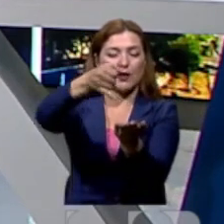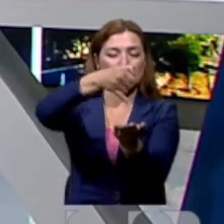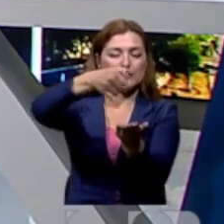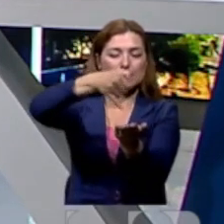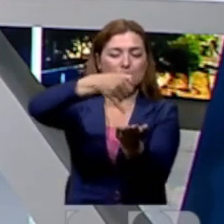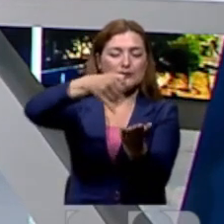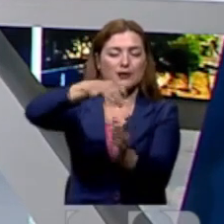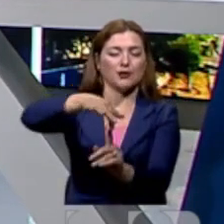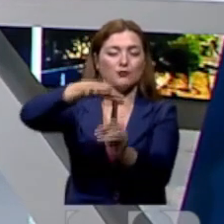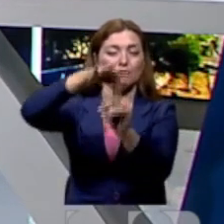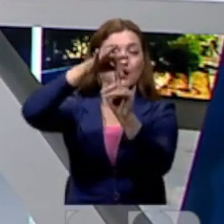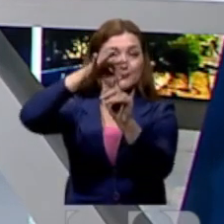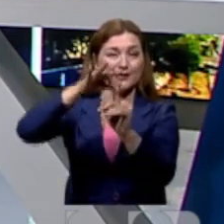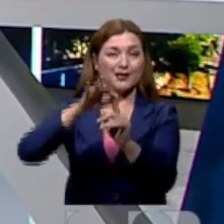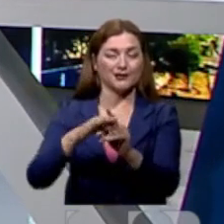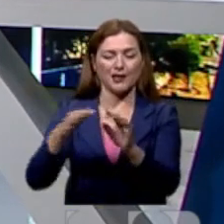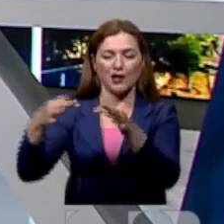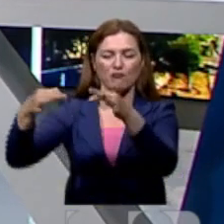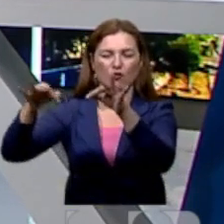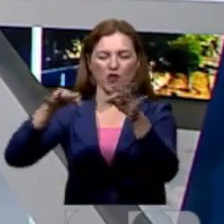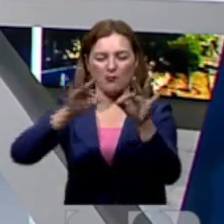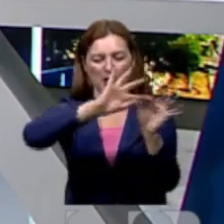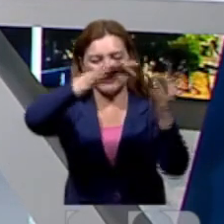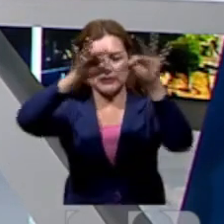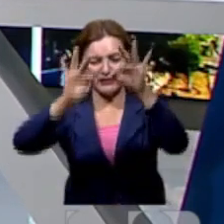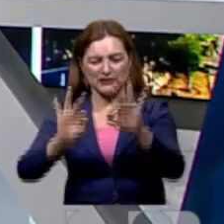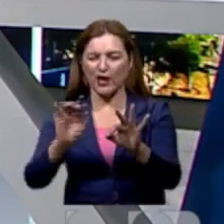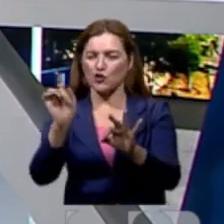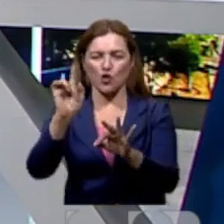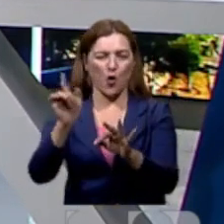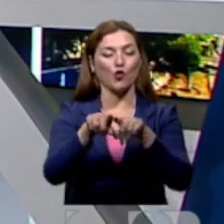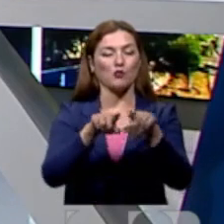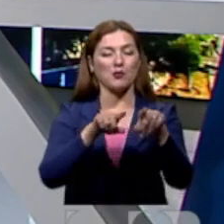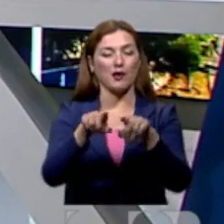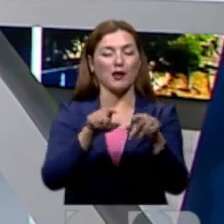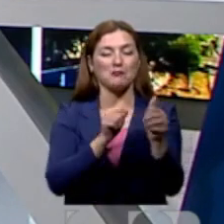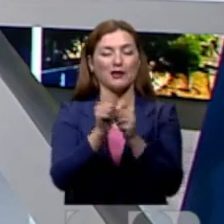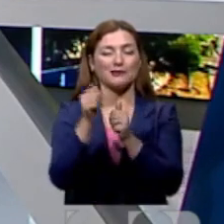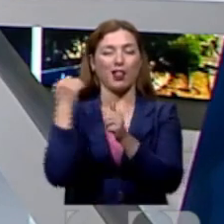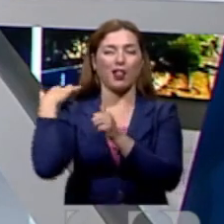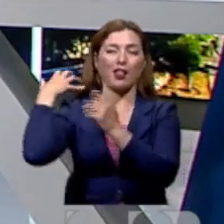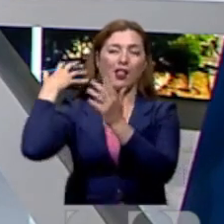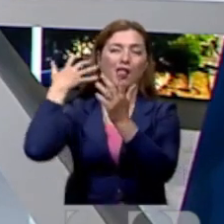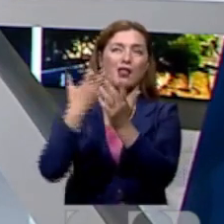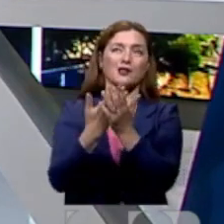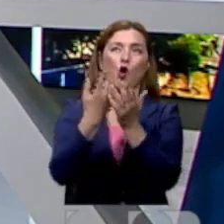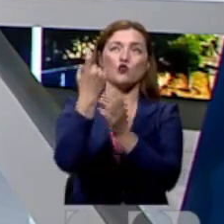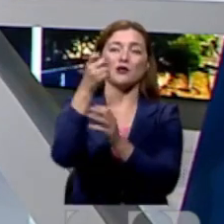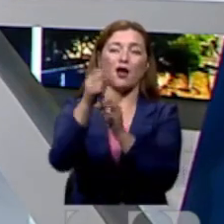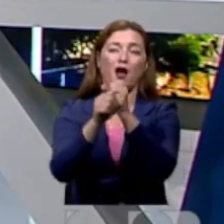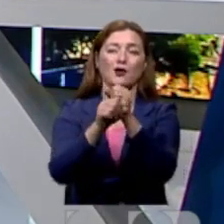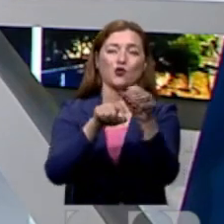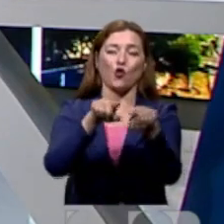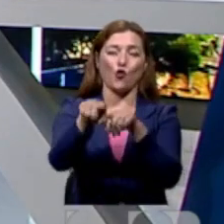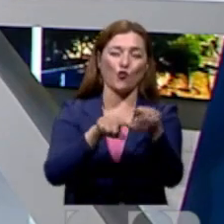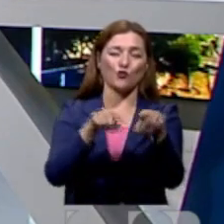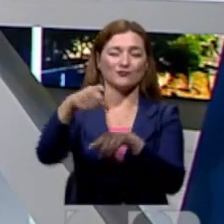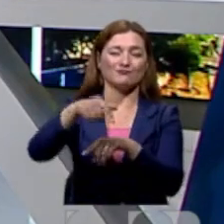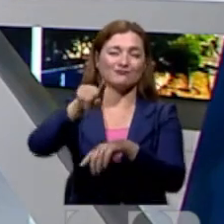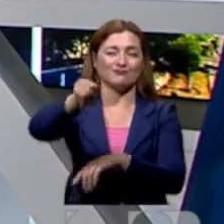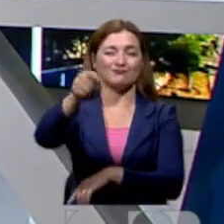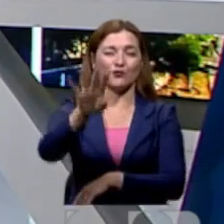trabajos necesarios para evitar que estas inundaciones continúen ocurriendo. En total, ya han resuelto 7 de las 11 problemáticas de la